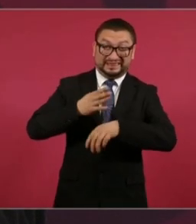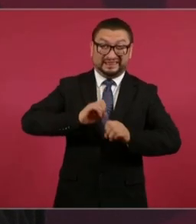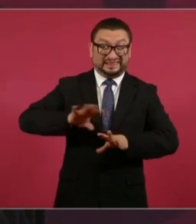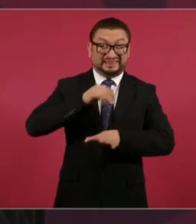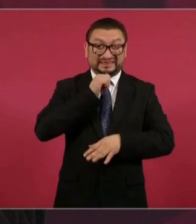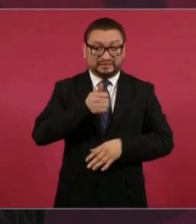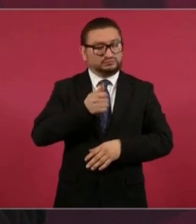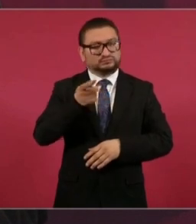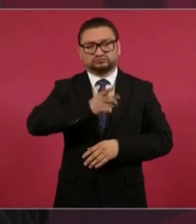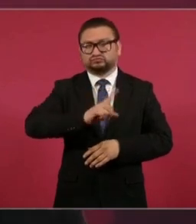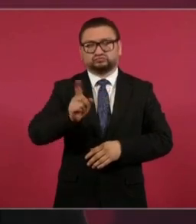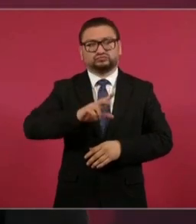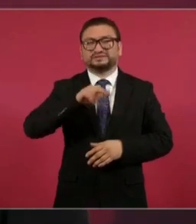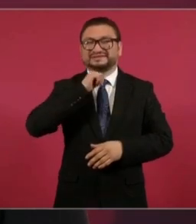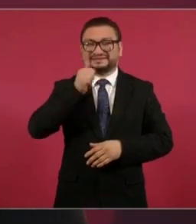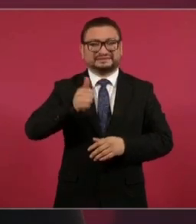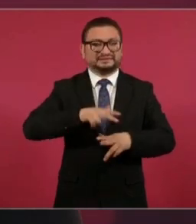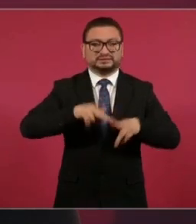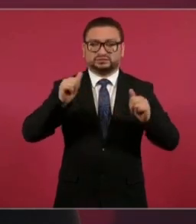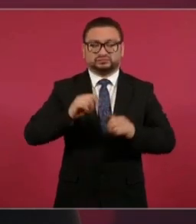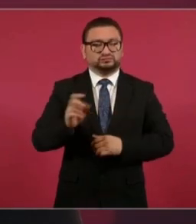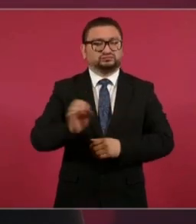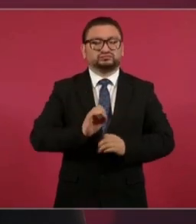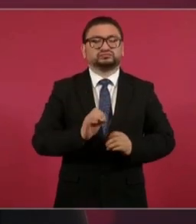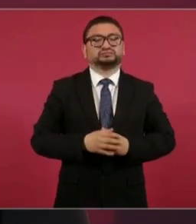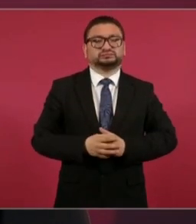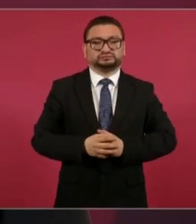impunidad para nadie